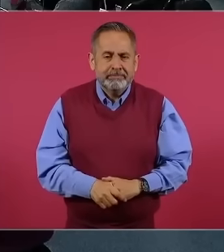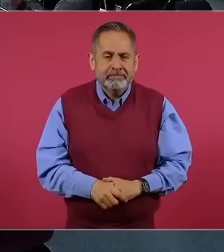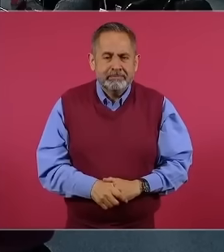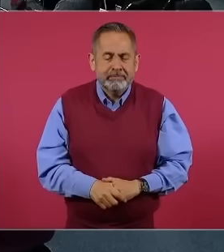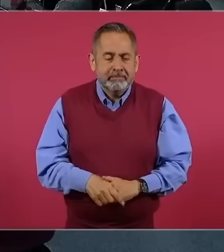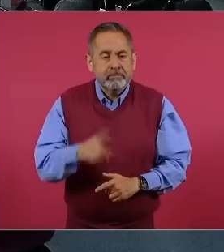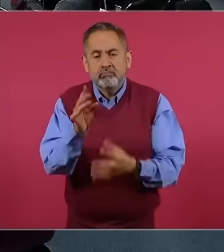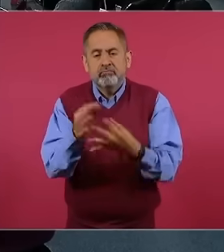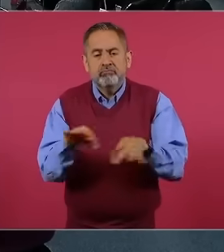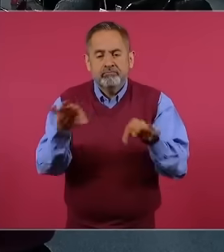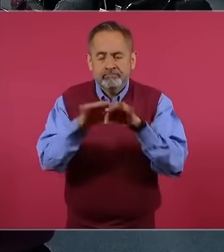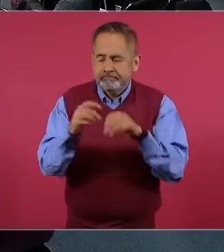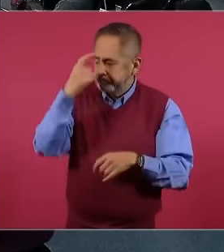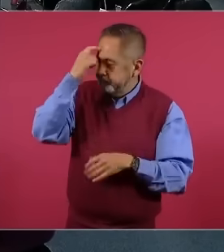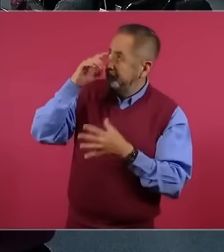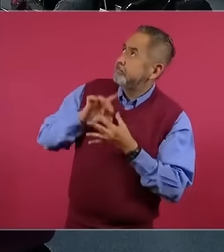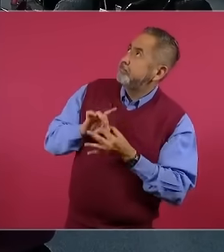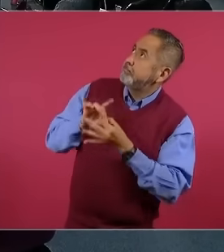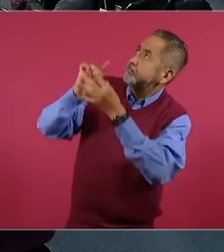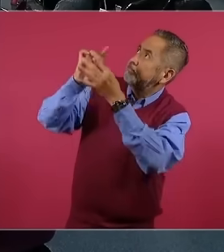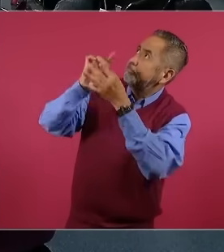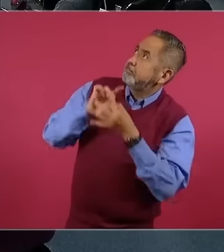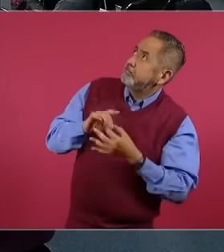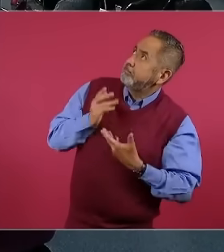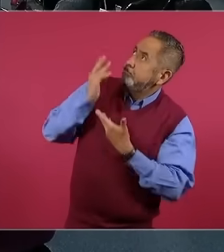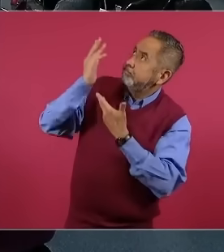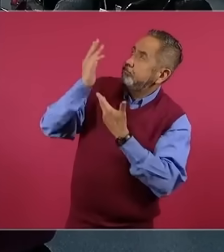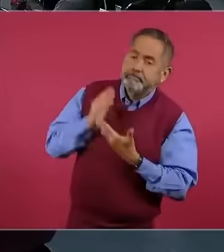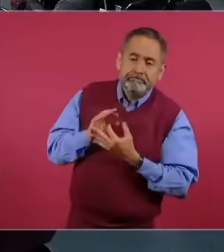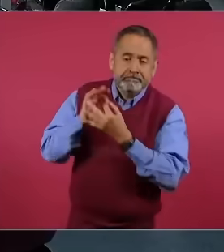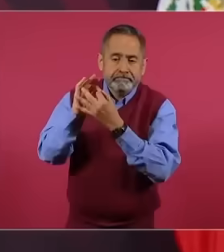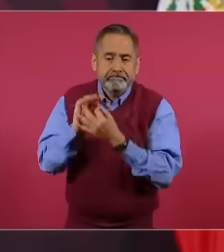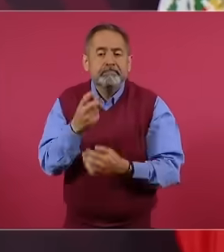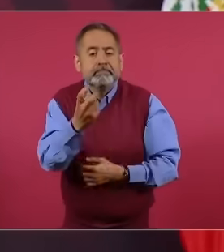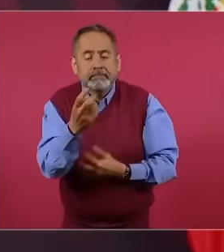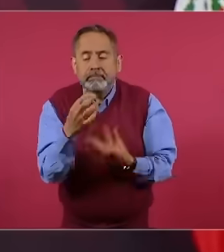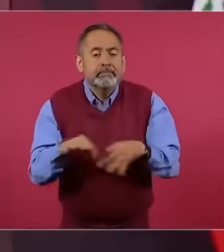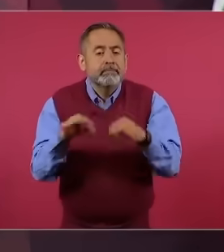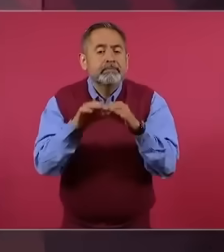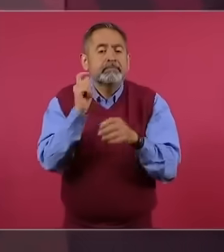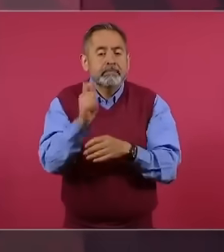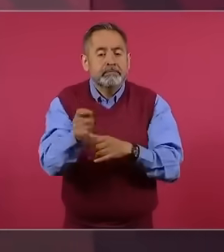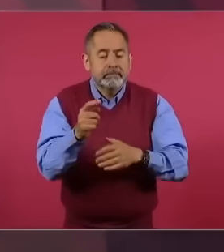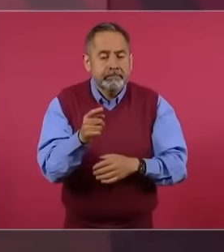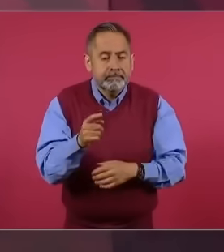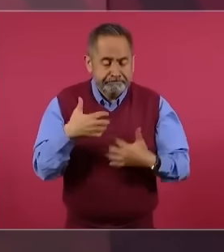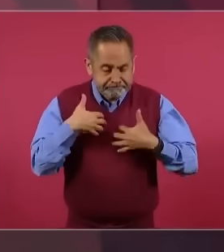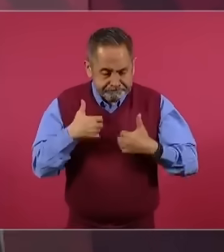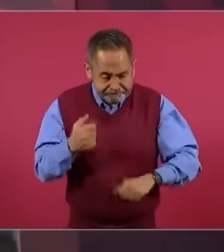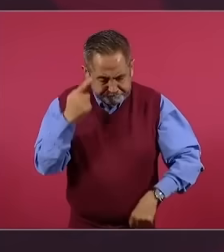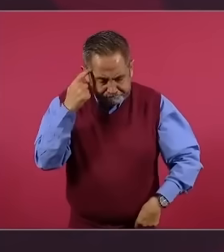Lo importante es lo espiritual y también entender de que